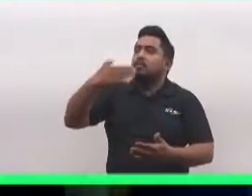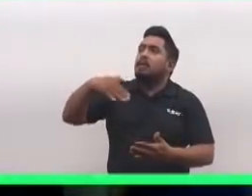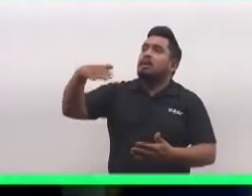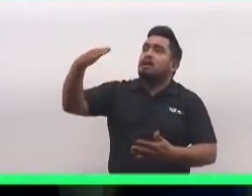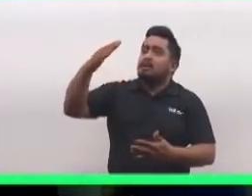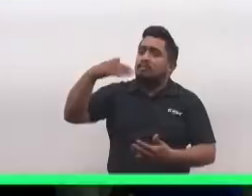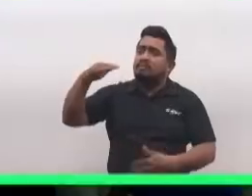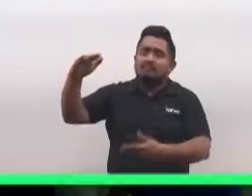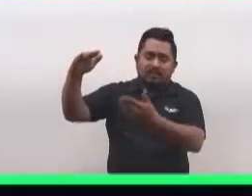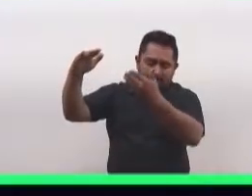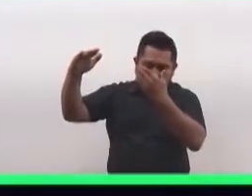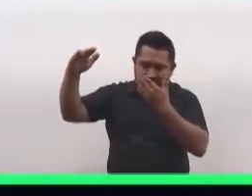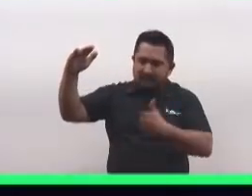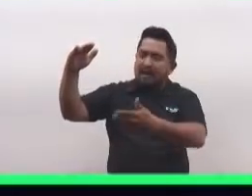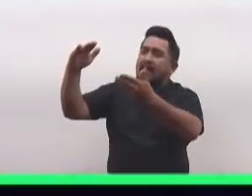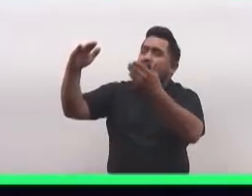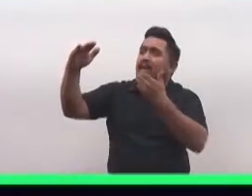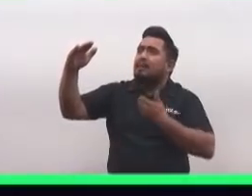espíritu